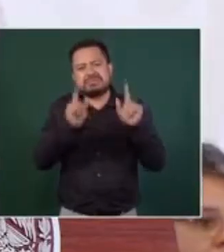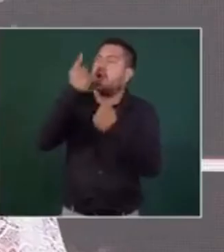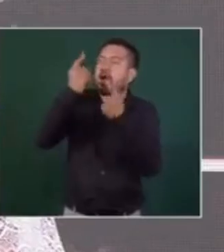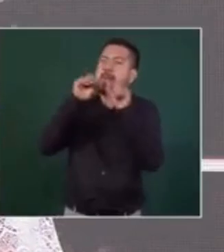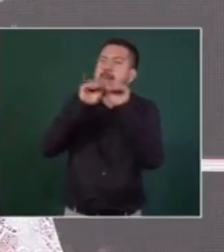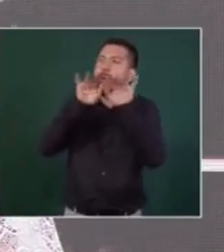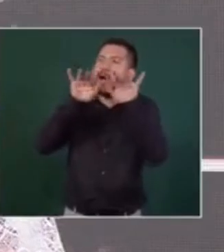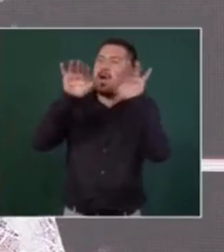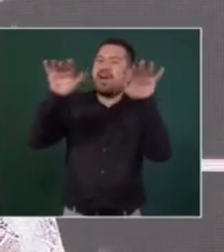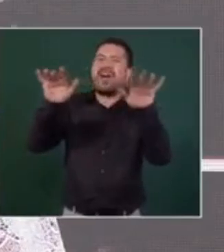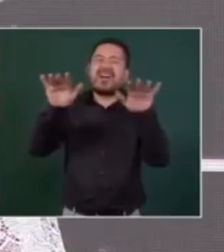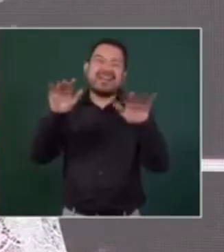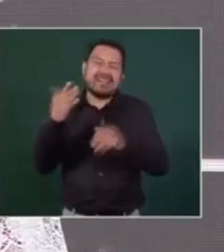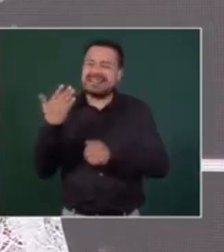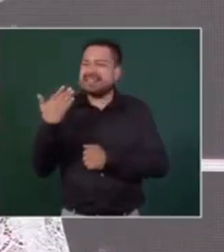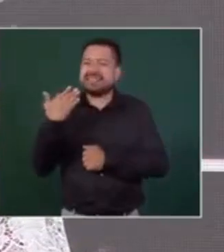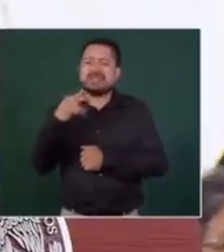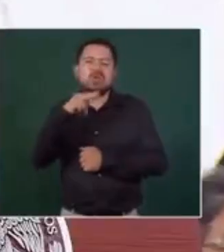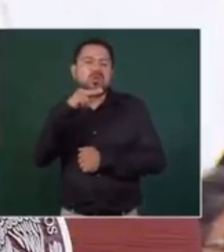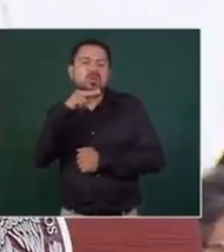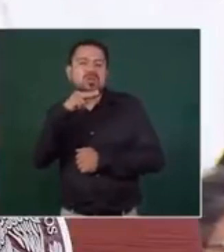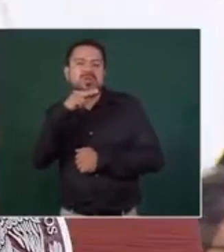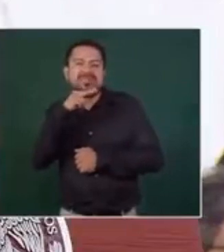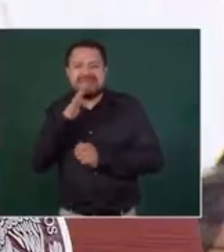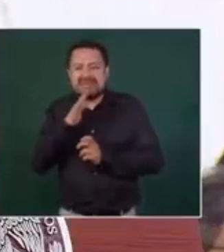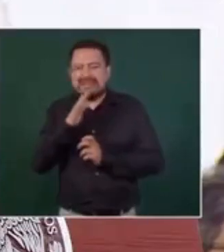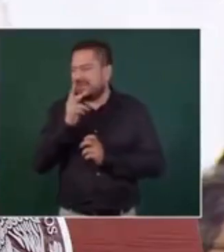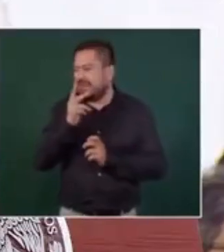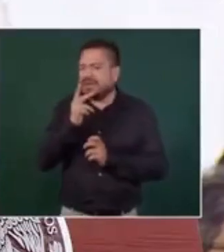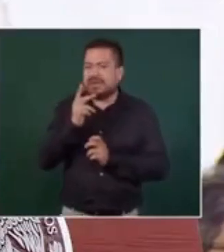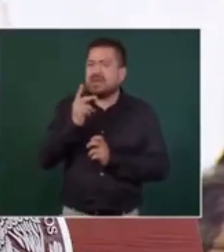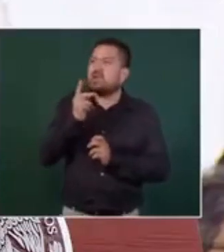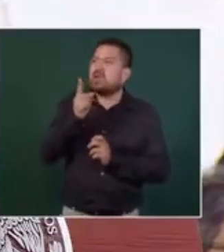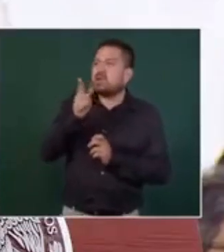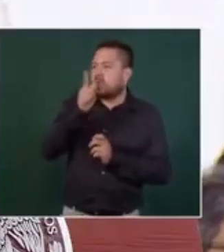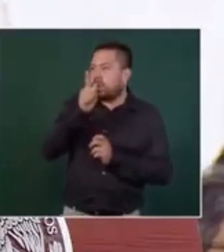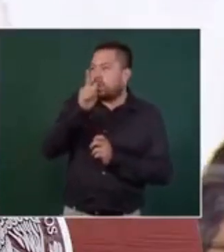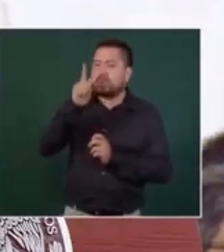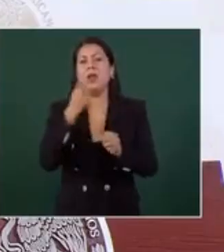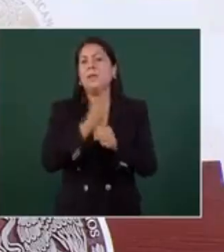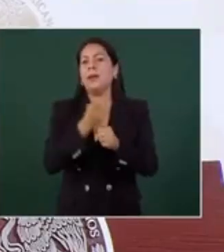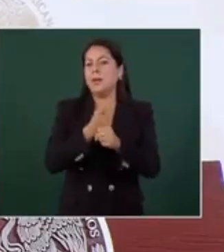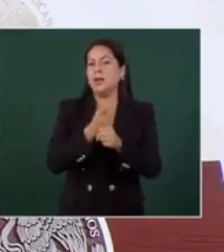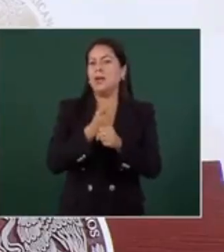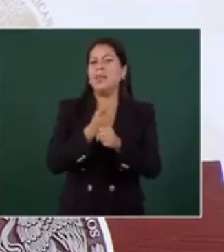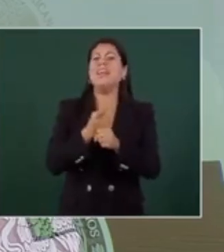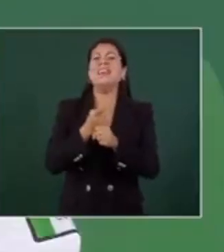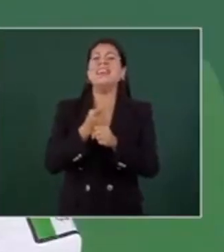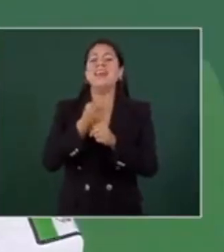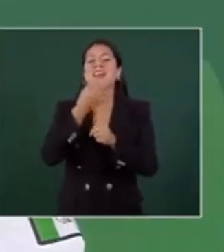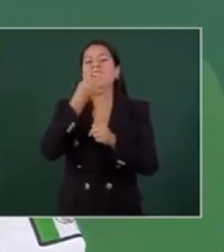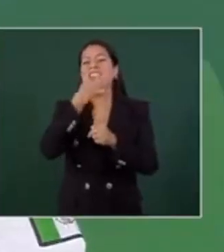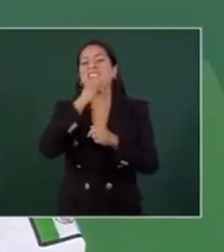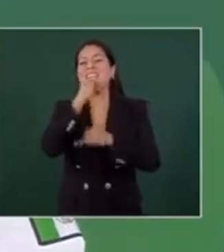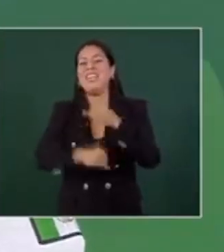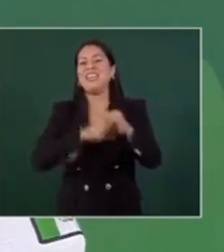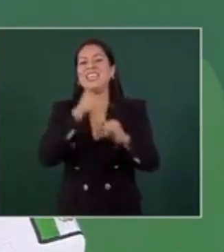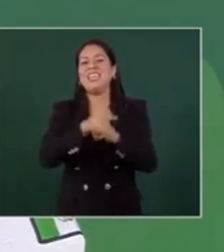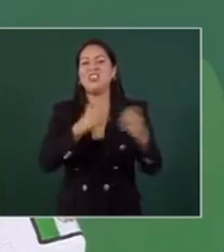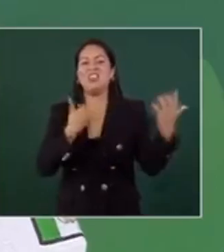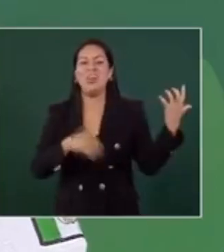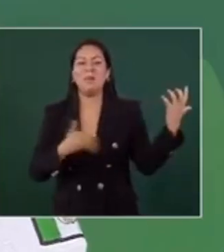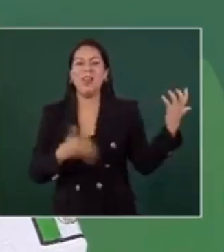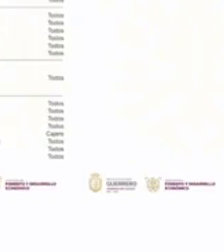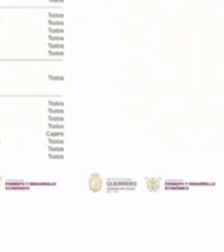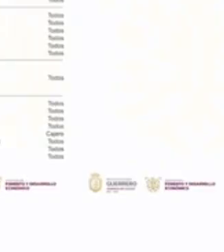Acapulco, y ante la jefa del Ejecutivo Estatal, el secretario de Turismo de México, Miguel Torruco Márquez, indicó que estos dos